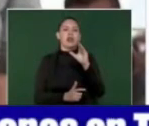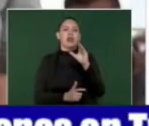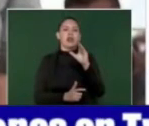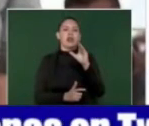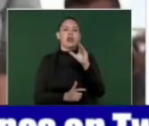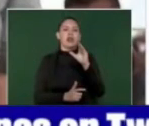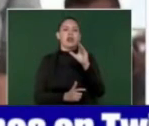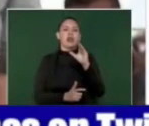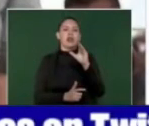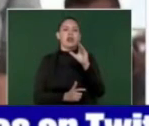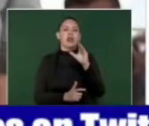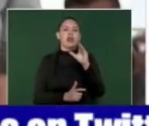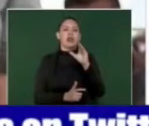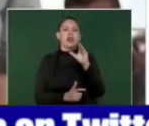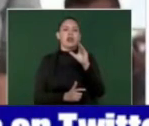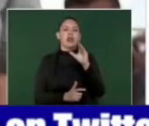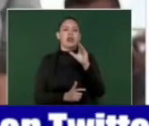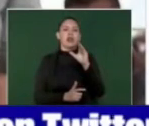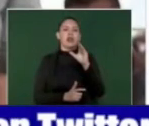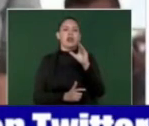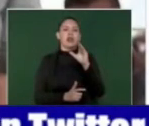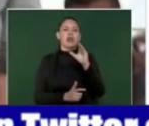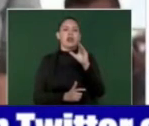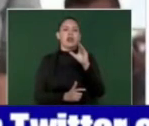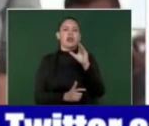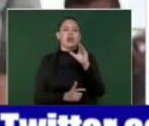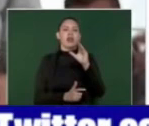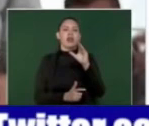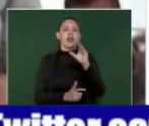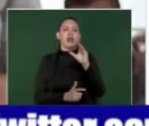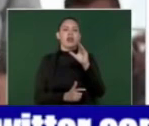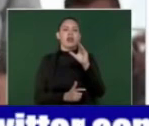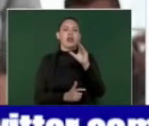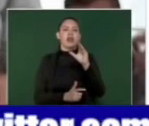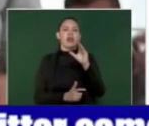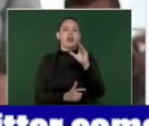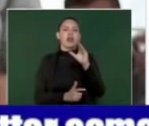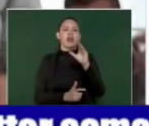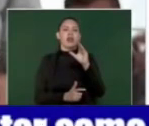ser parte de una clase en periodismo de lo que es la